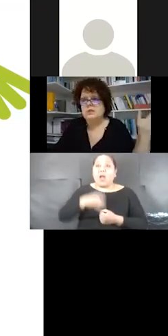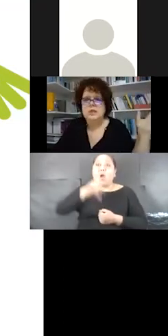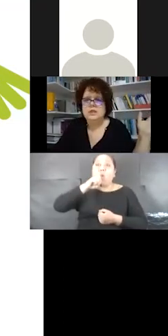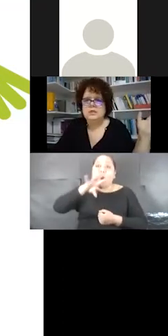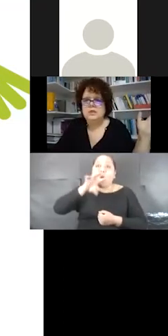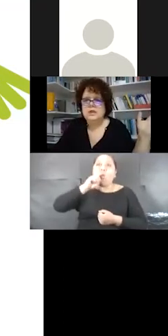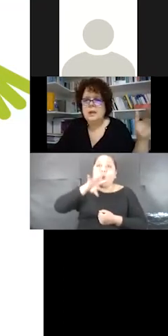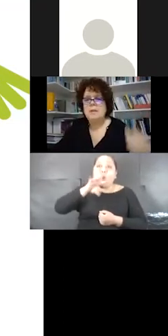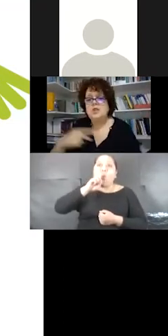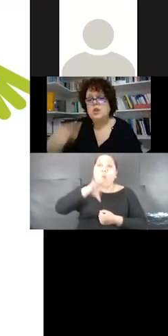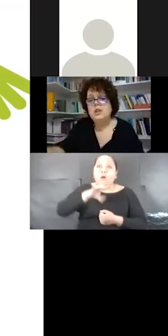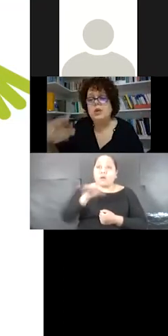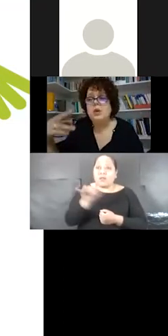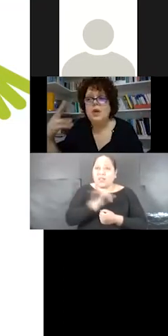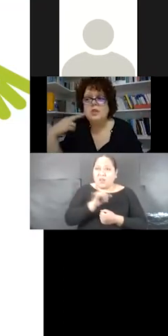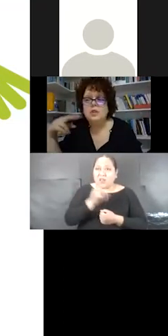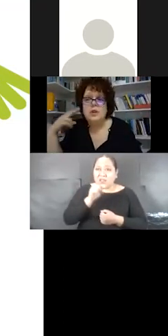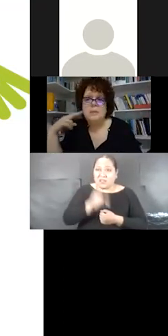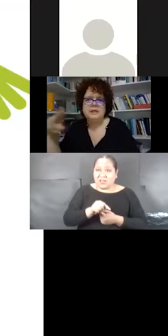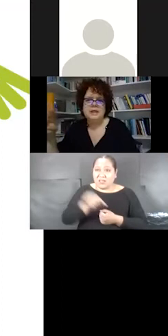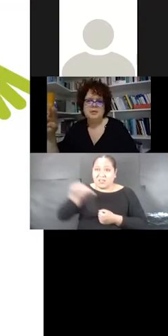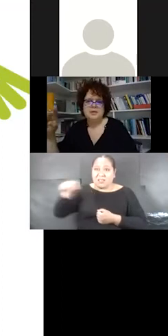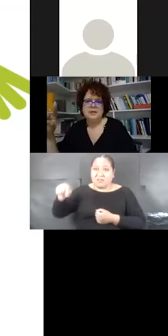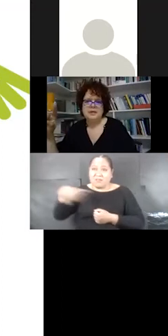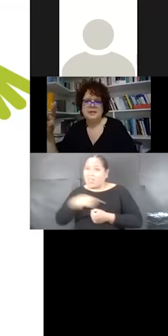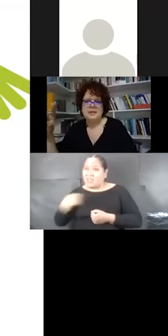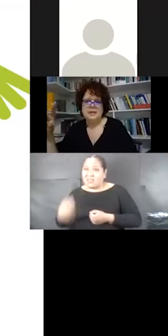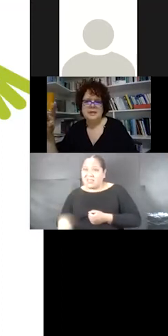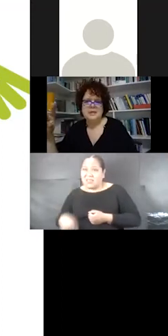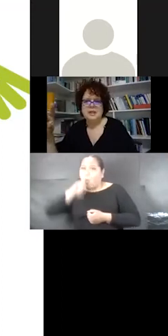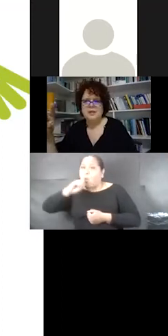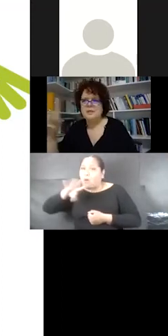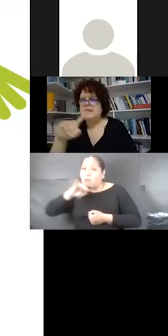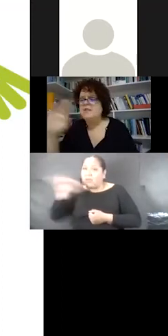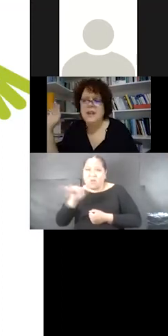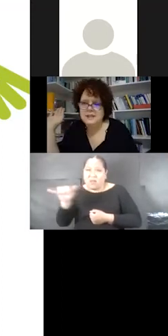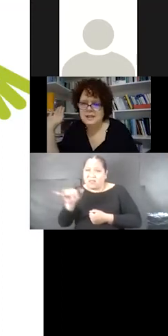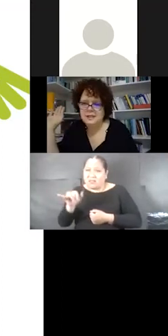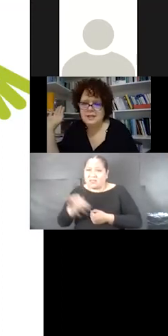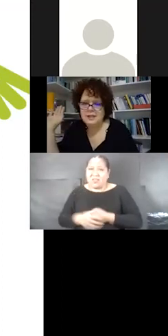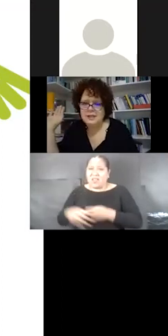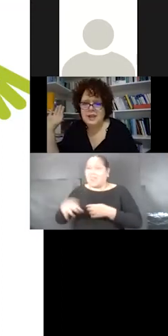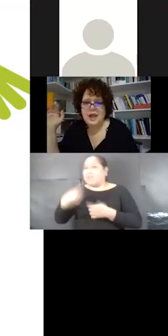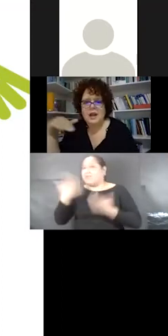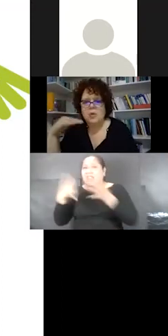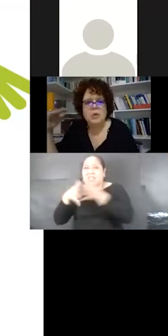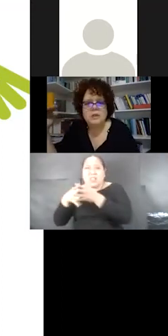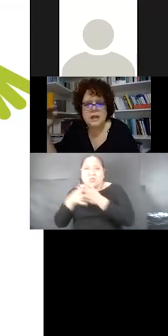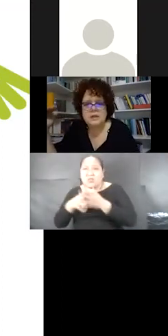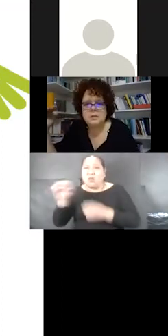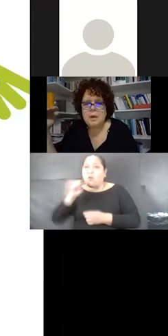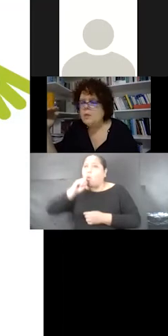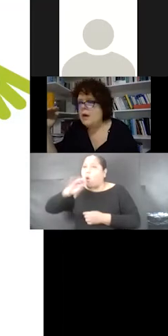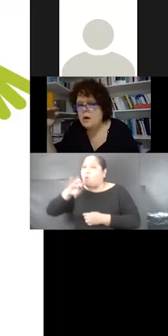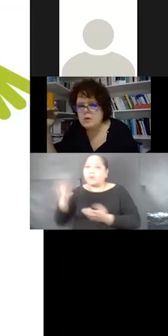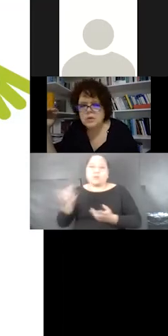Estados Unidos, ¿no? Pero el sonido con el cual nosotros representamos ese sonido va a ser diferente, ¿no? Algunos